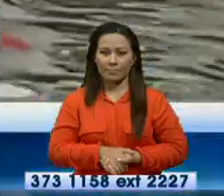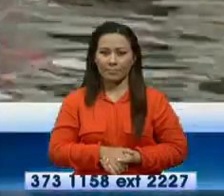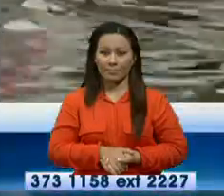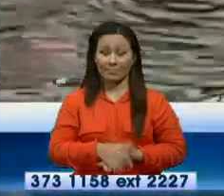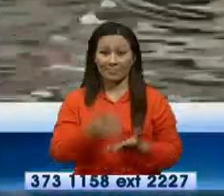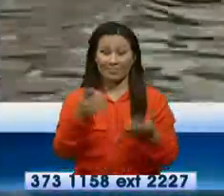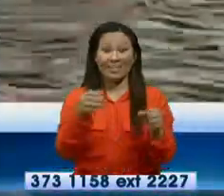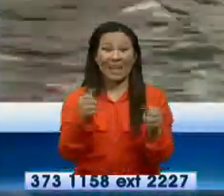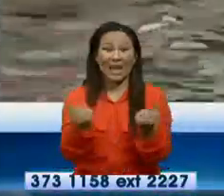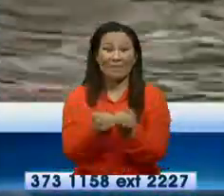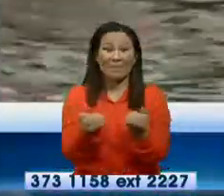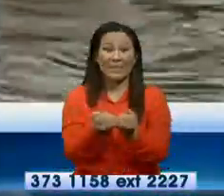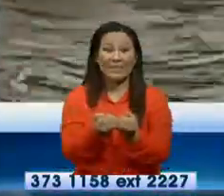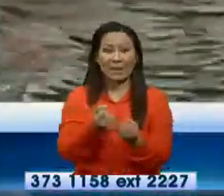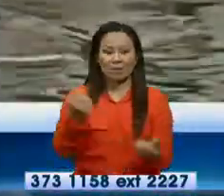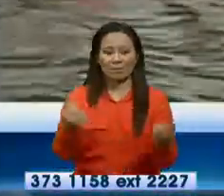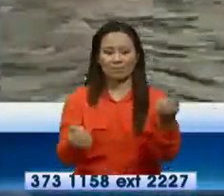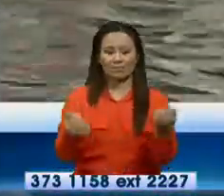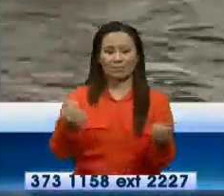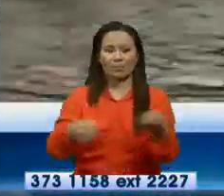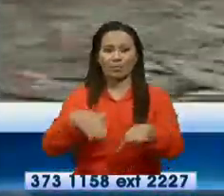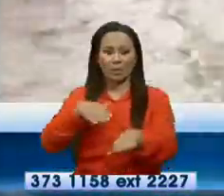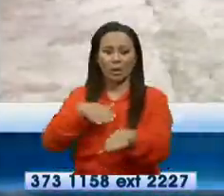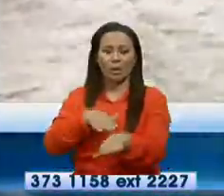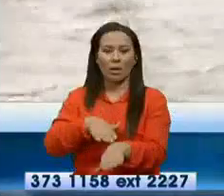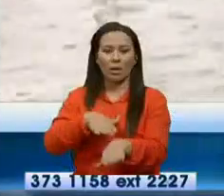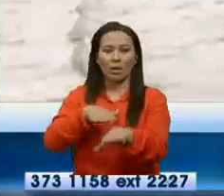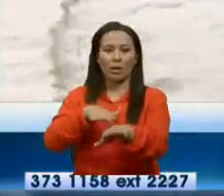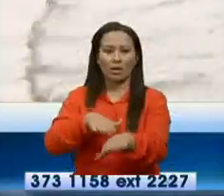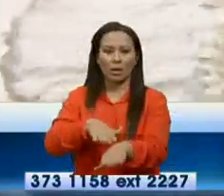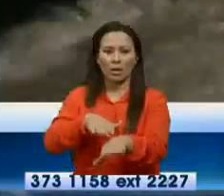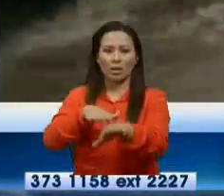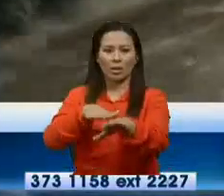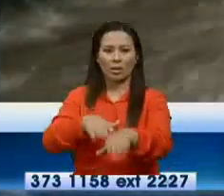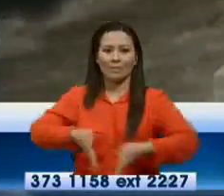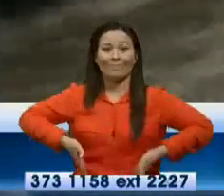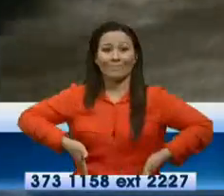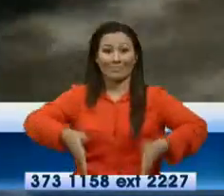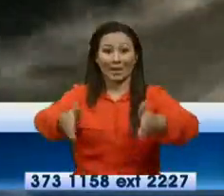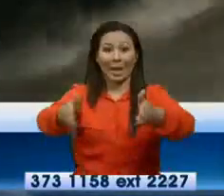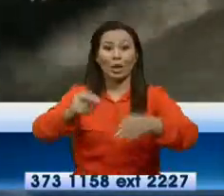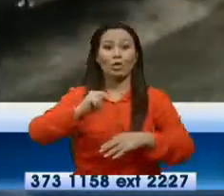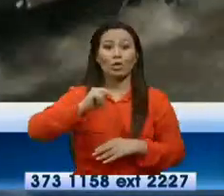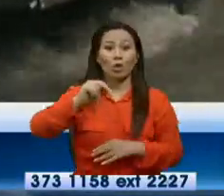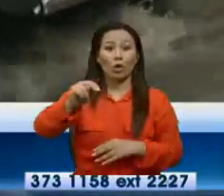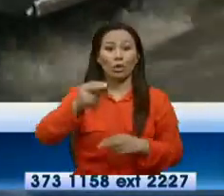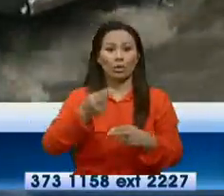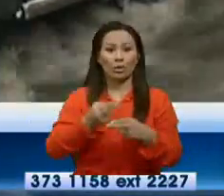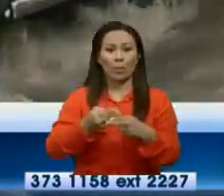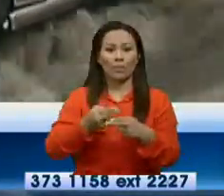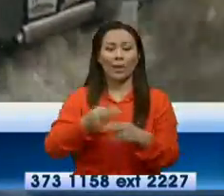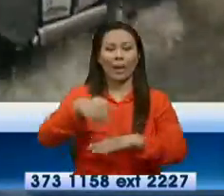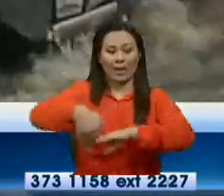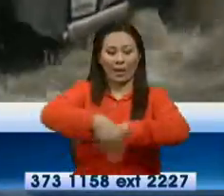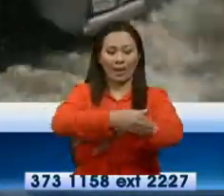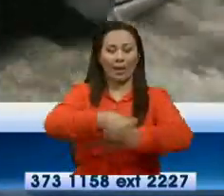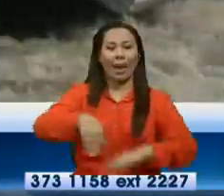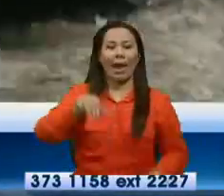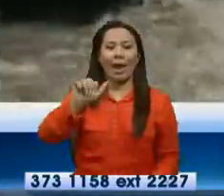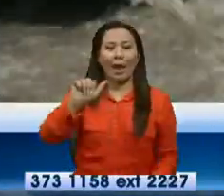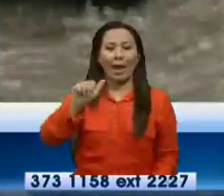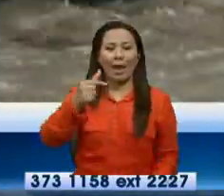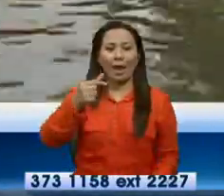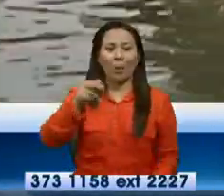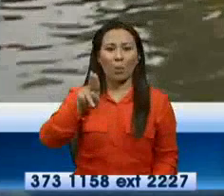El tránsito por la avenida de Las Aguas se tornó lento. Las bocinas sonaron en más de una ocasión pidiendo al conductor